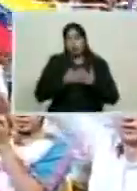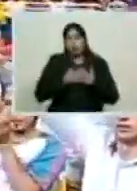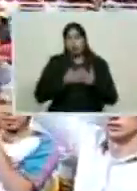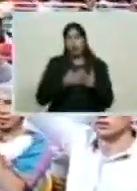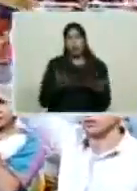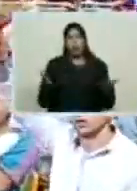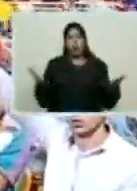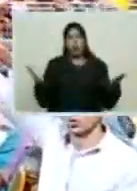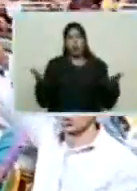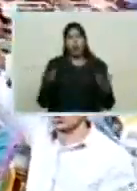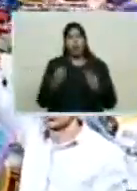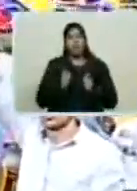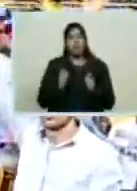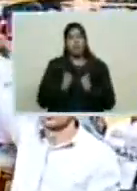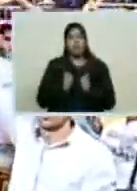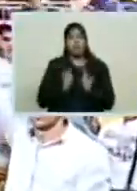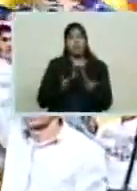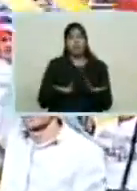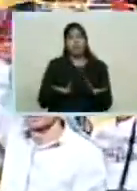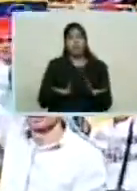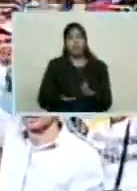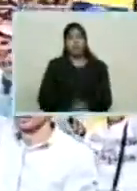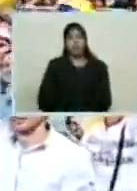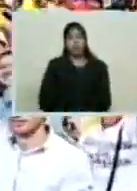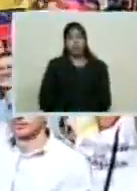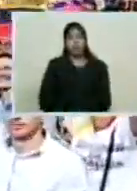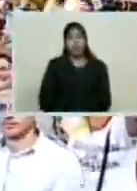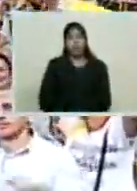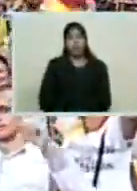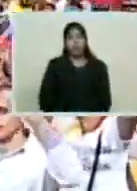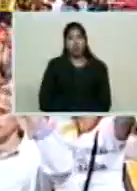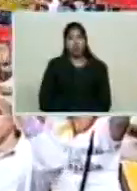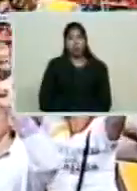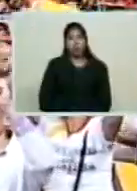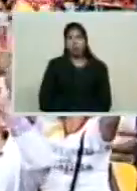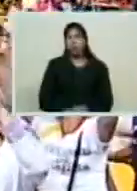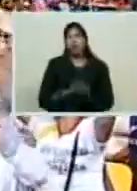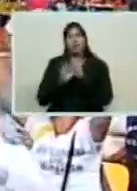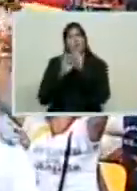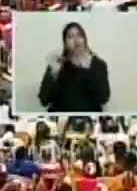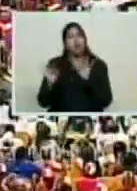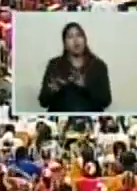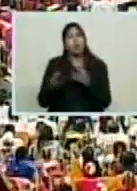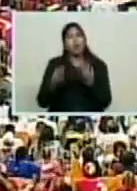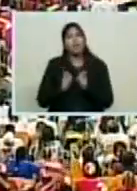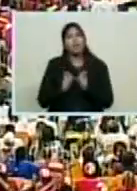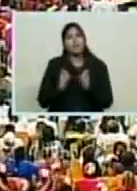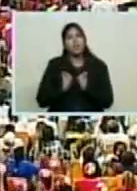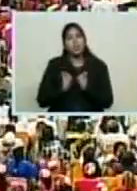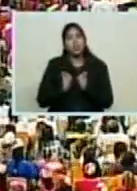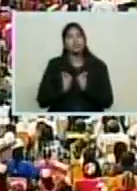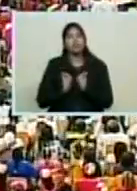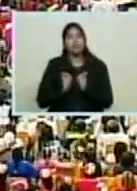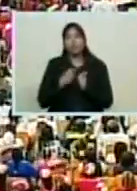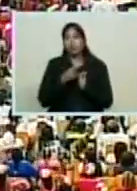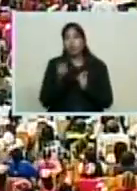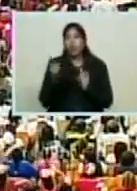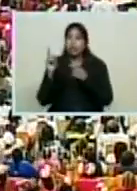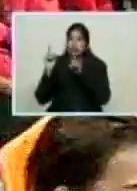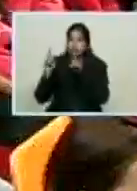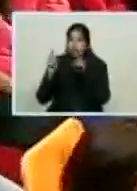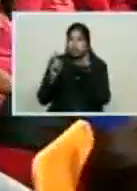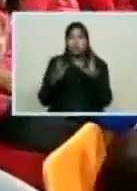vida. Es una gran forma de vivir esta vida, enseñando a los